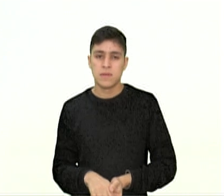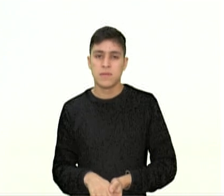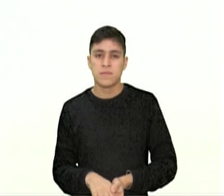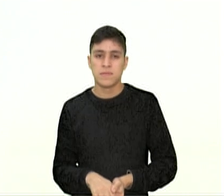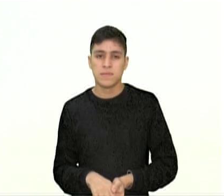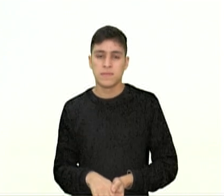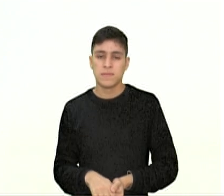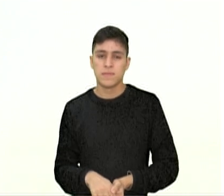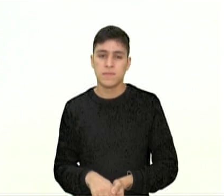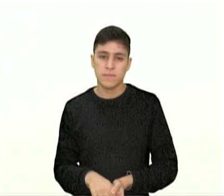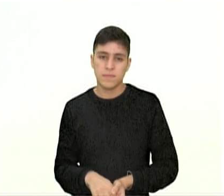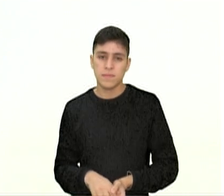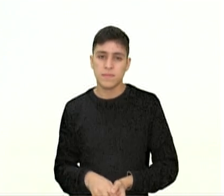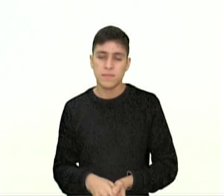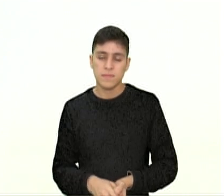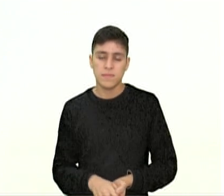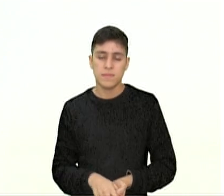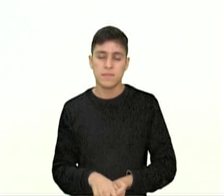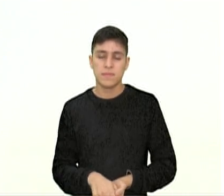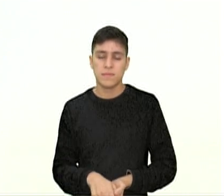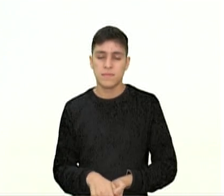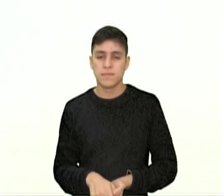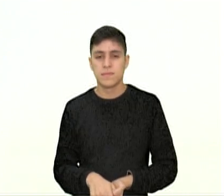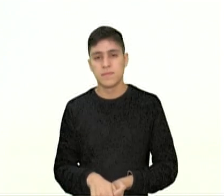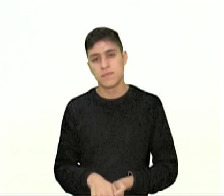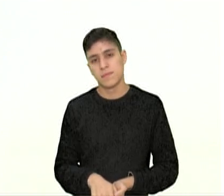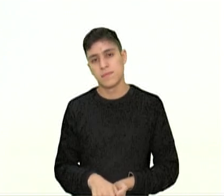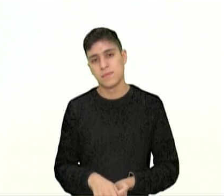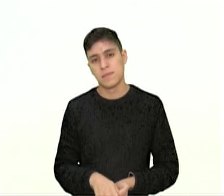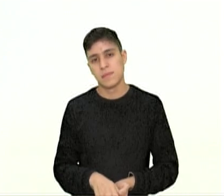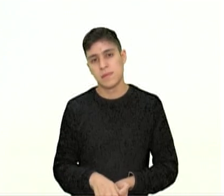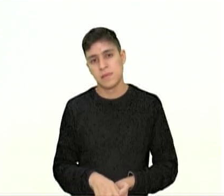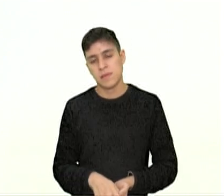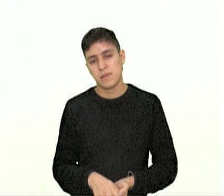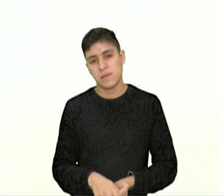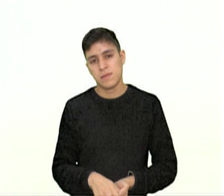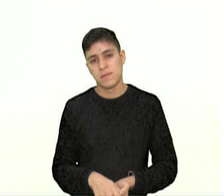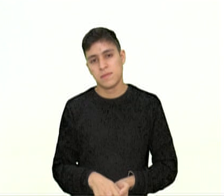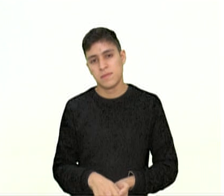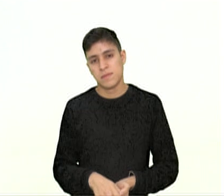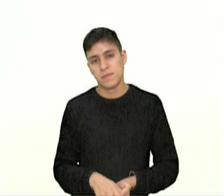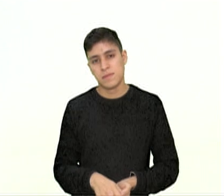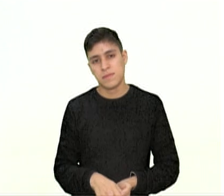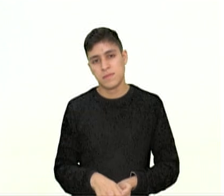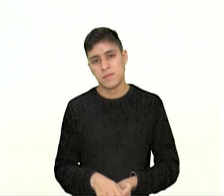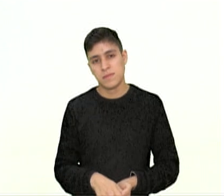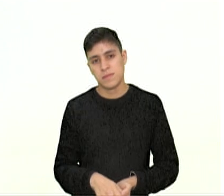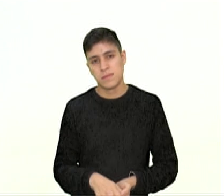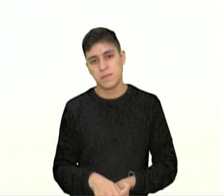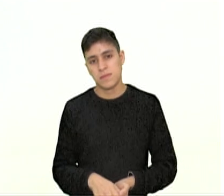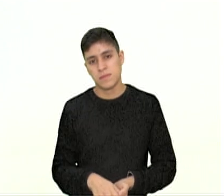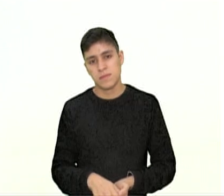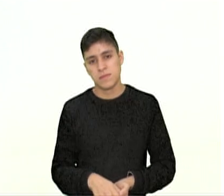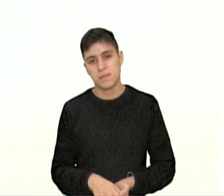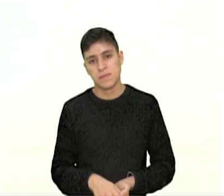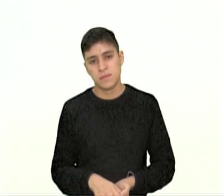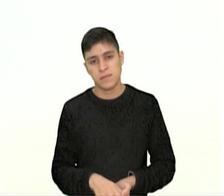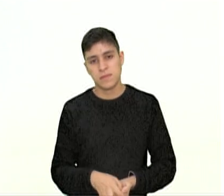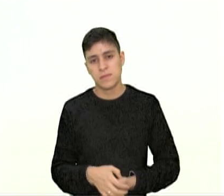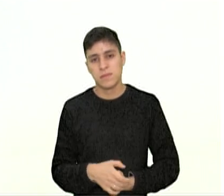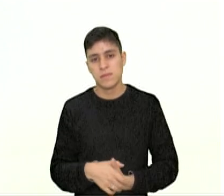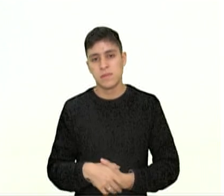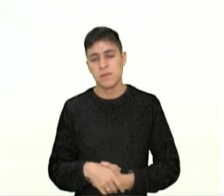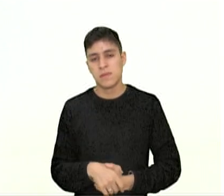en Rusia, el verano de 2010 trajo consigo una ola de calor que batió récords.